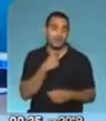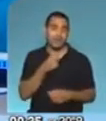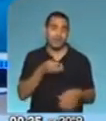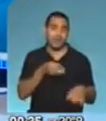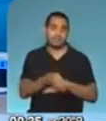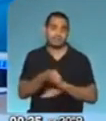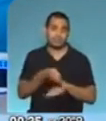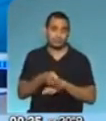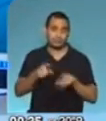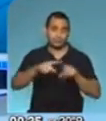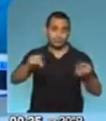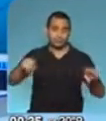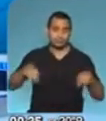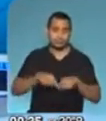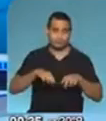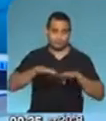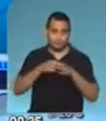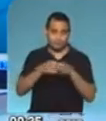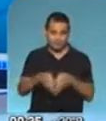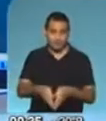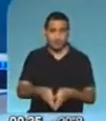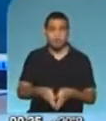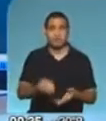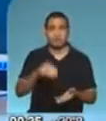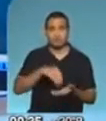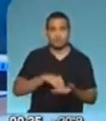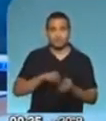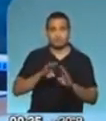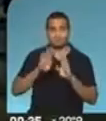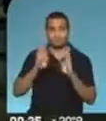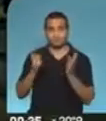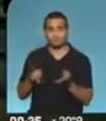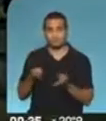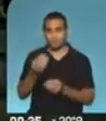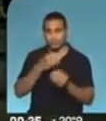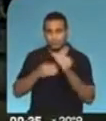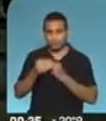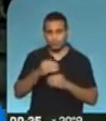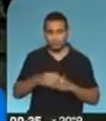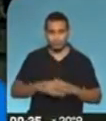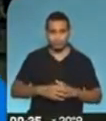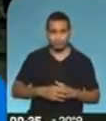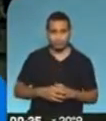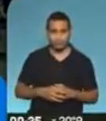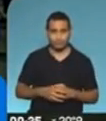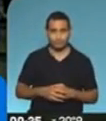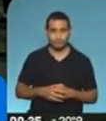acceso a la pileta en esa escuela y también un comedor comunitario.